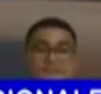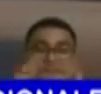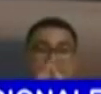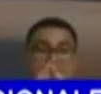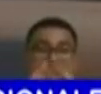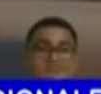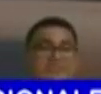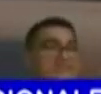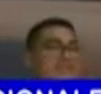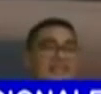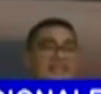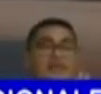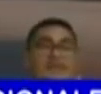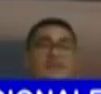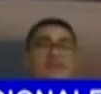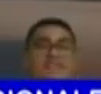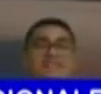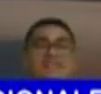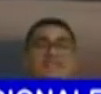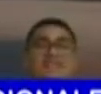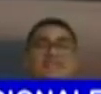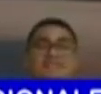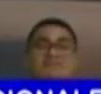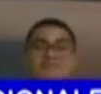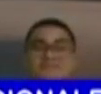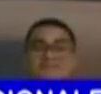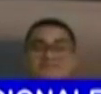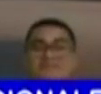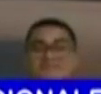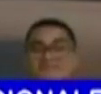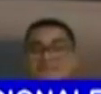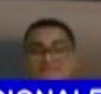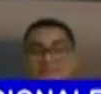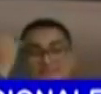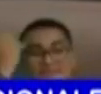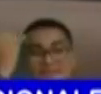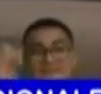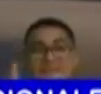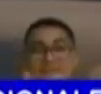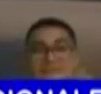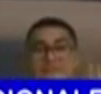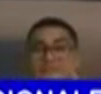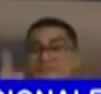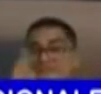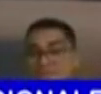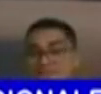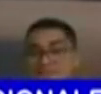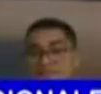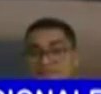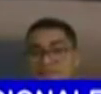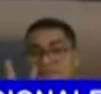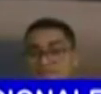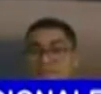ante la Asamblea Nacional la iniciativa de ley de reforma a la Ley número 620, Ley General de